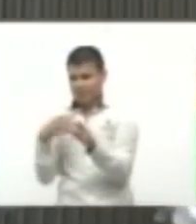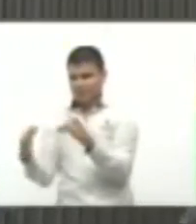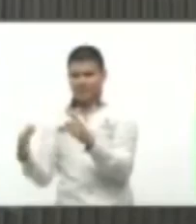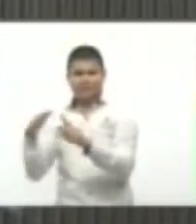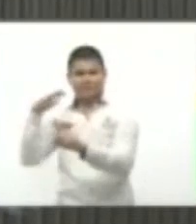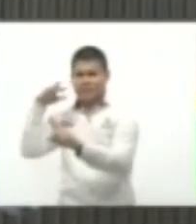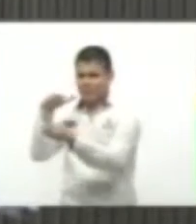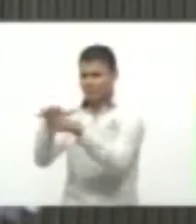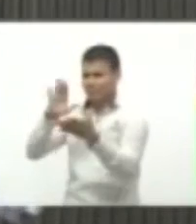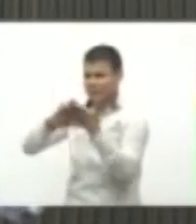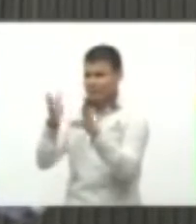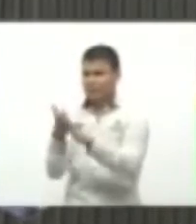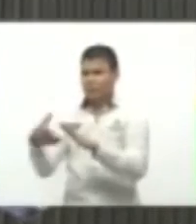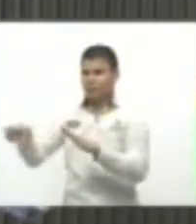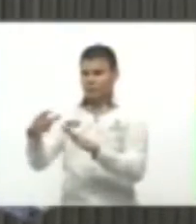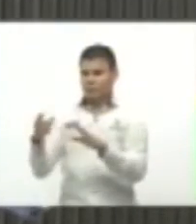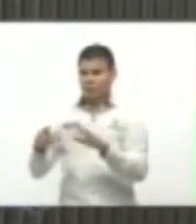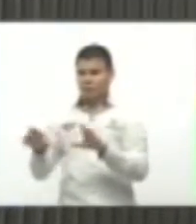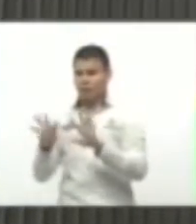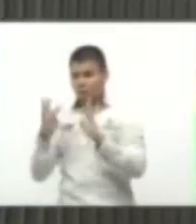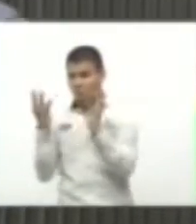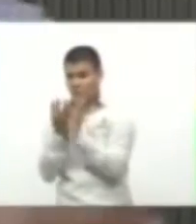seguridad de la ciudad desde las cárceles.